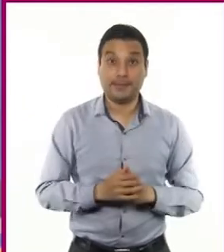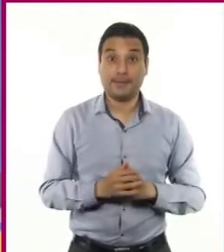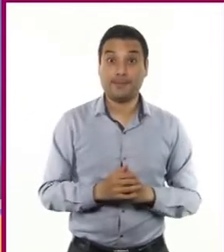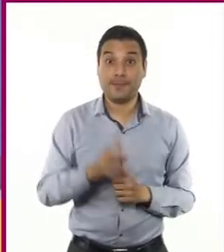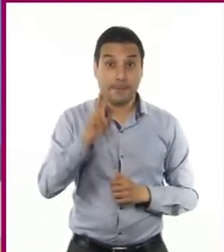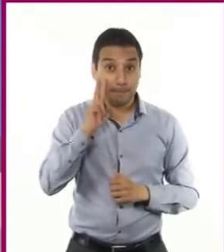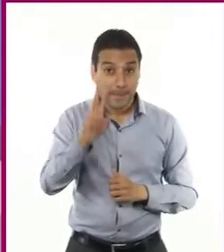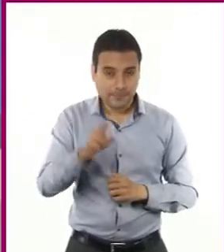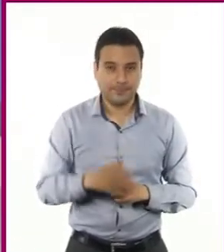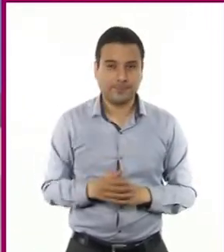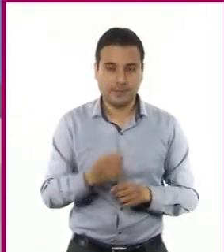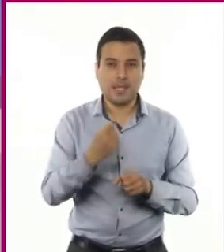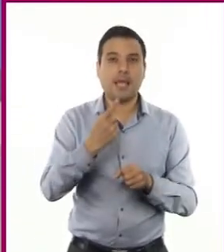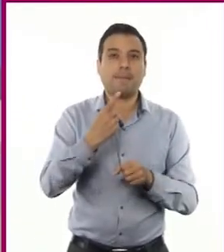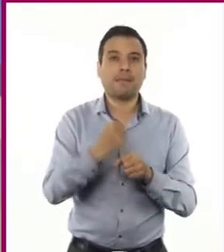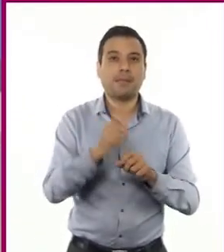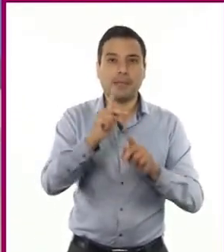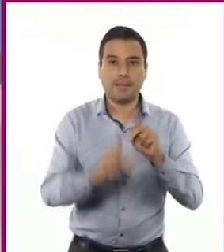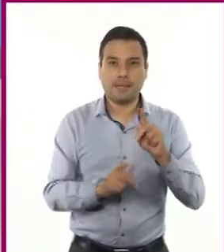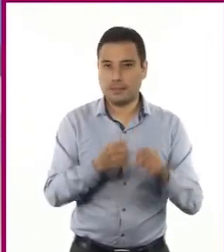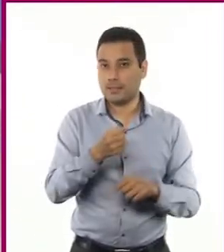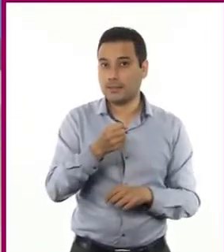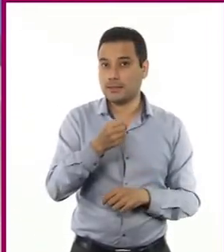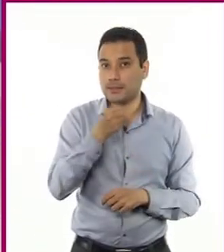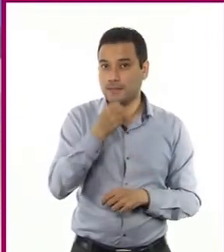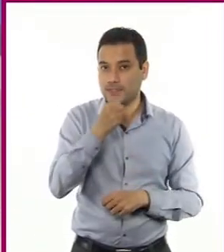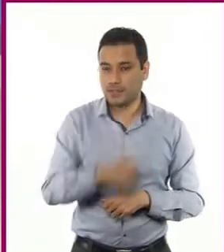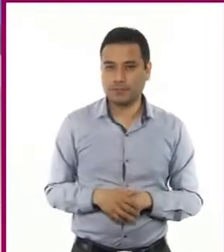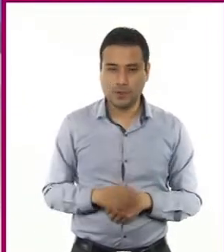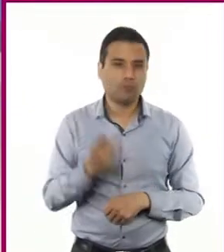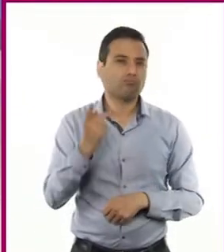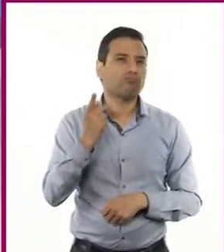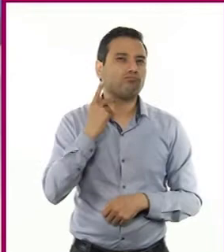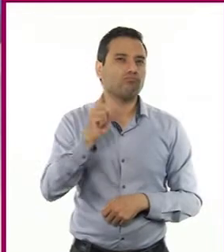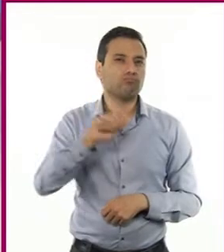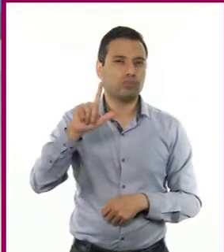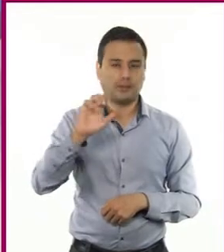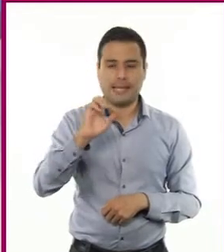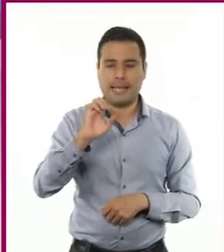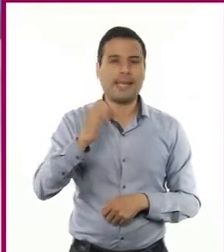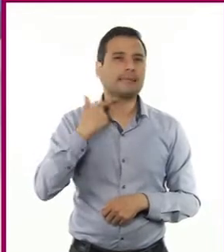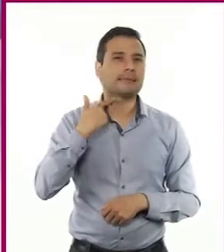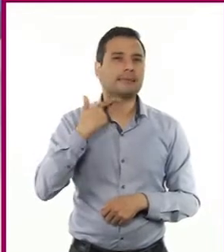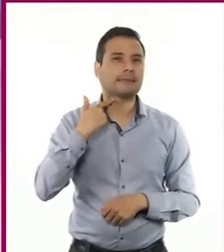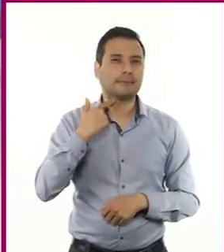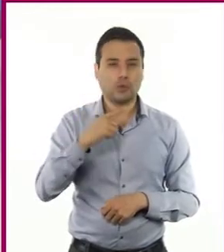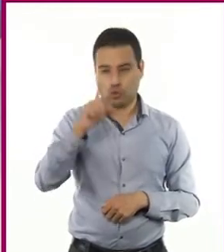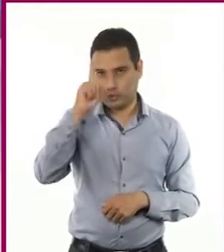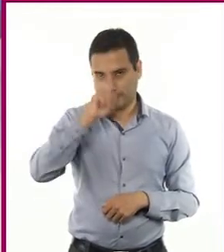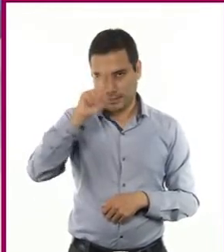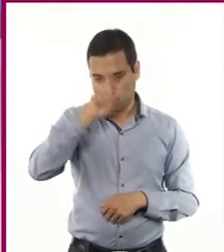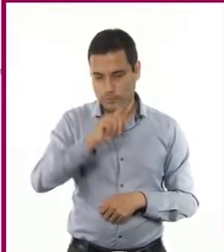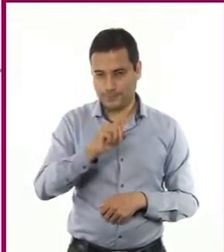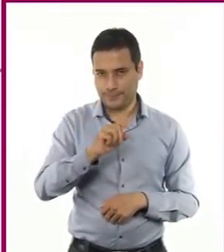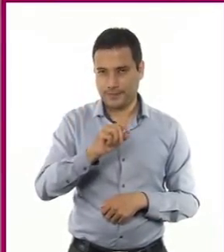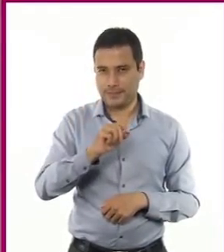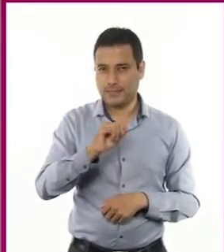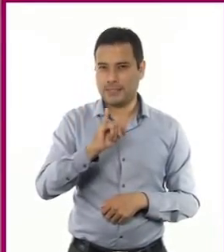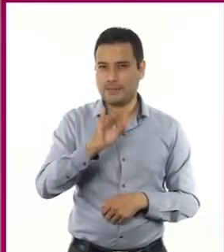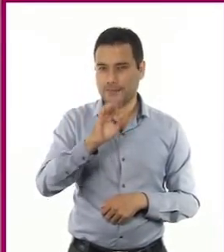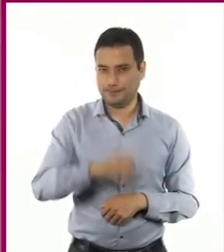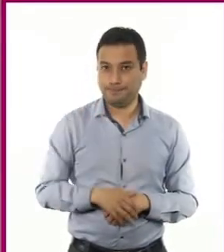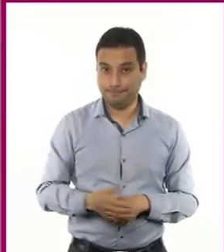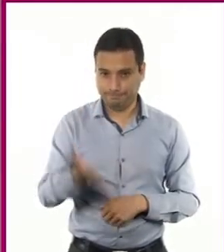primera parte de la entrevista a José Woldenberg, politólogo y exconsejero presidente del Instituto Federal Electoral.